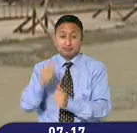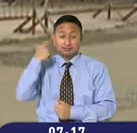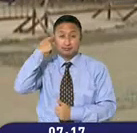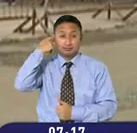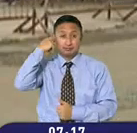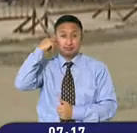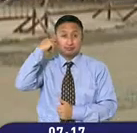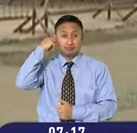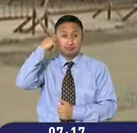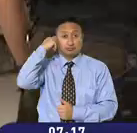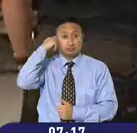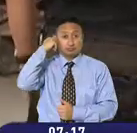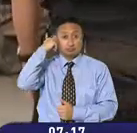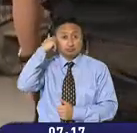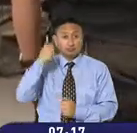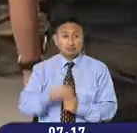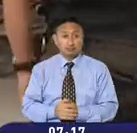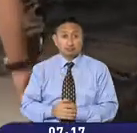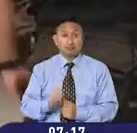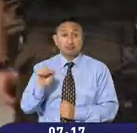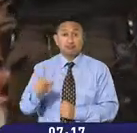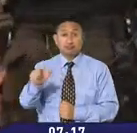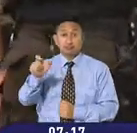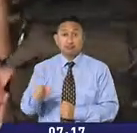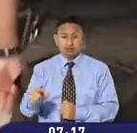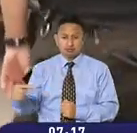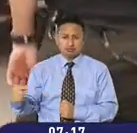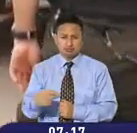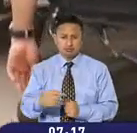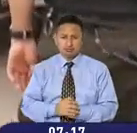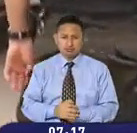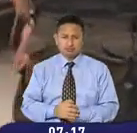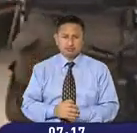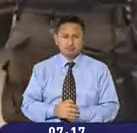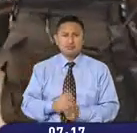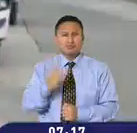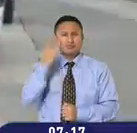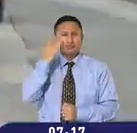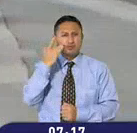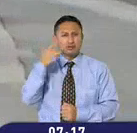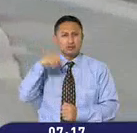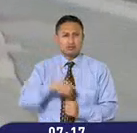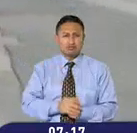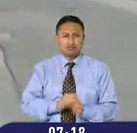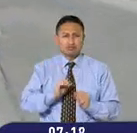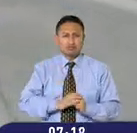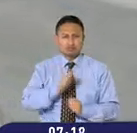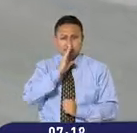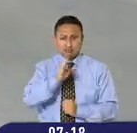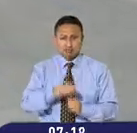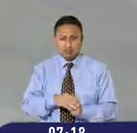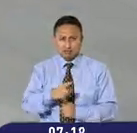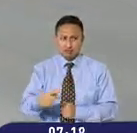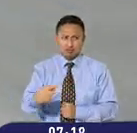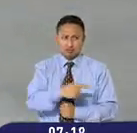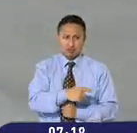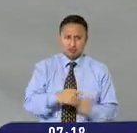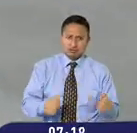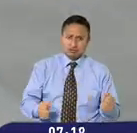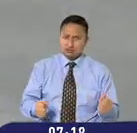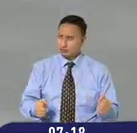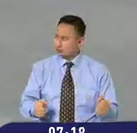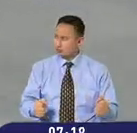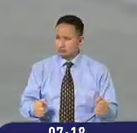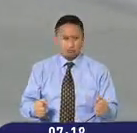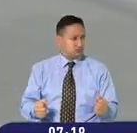de la prisión notaron que aquel celador se mostró inquieto durante el trayecto. Observaba constantemente hacia varios lados y no dejaba